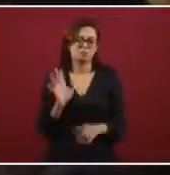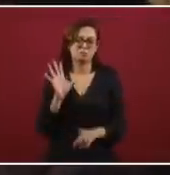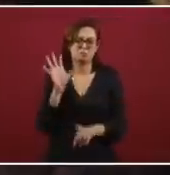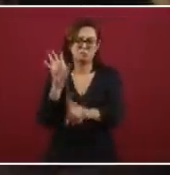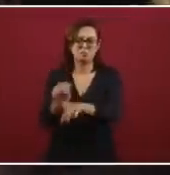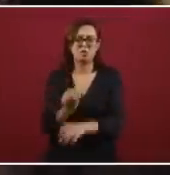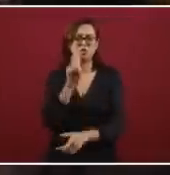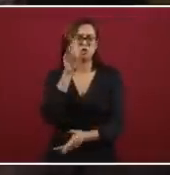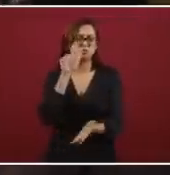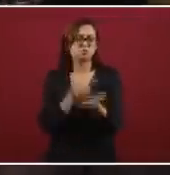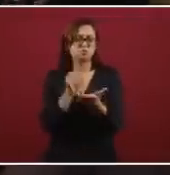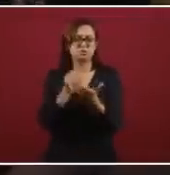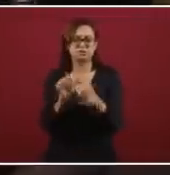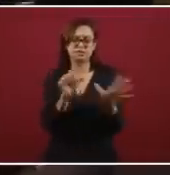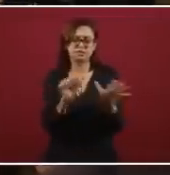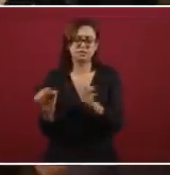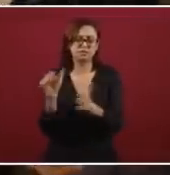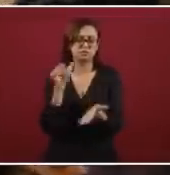2,600,000.